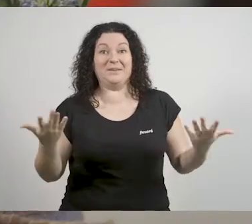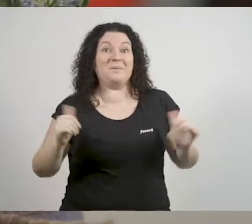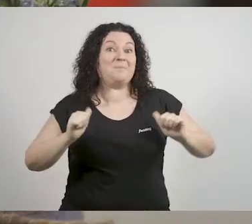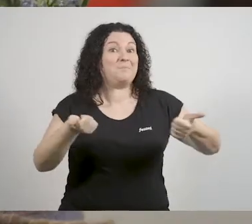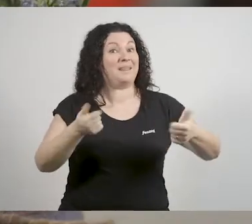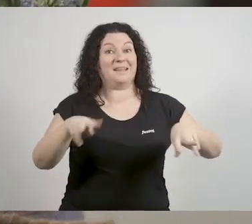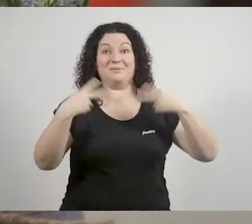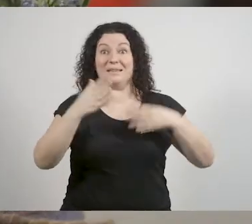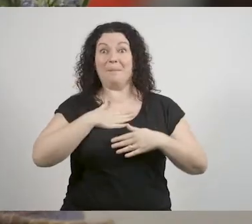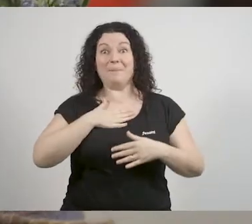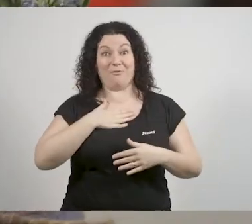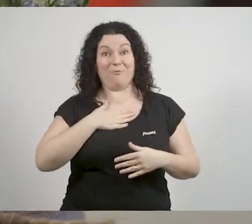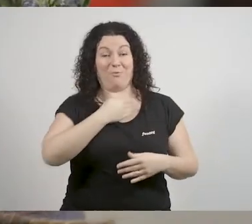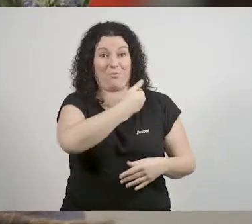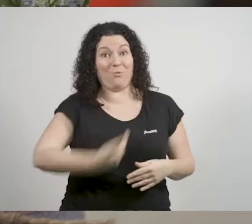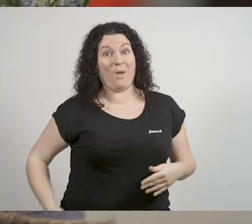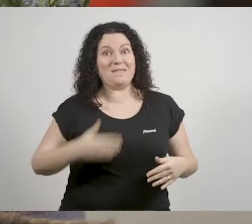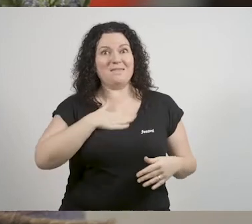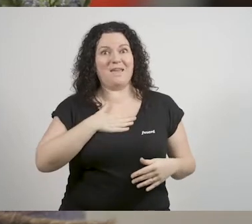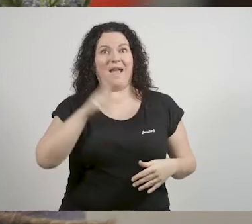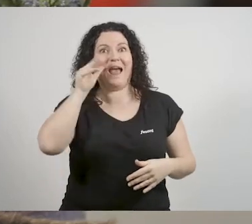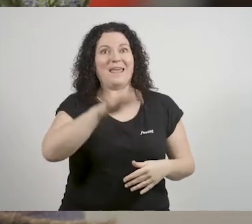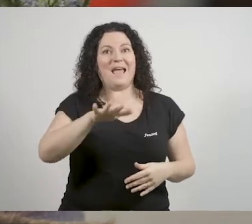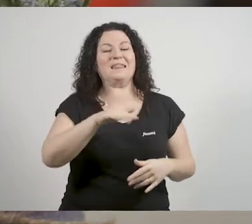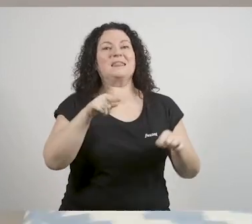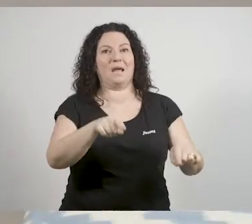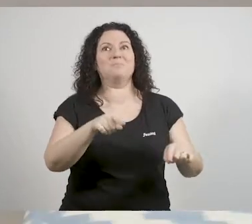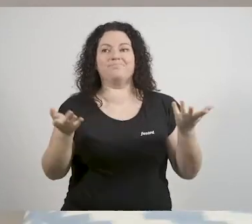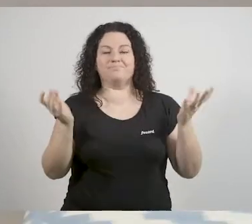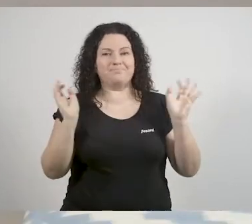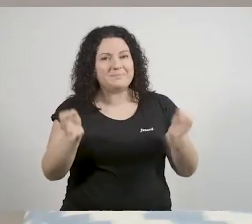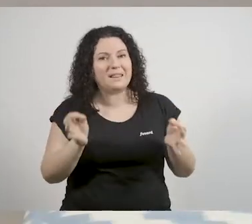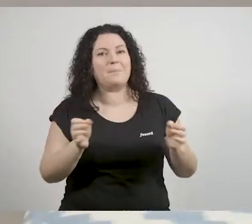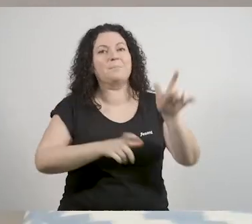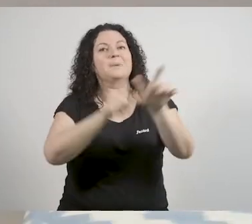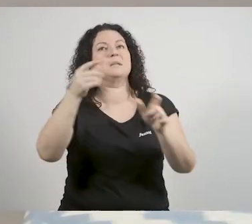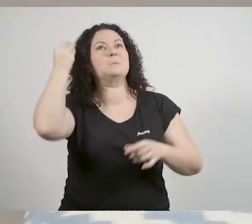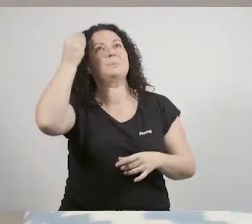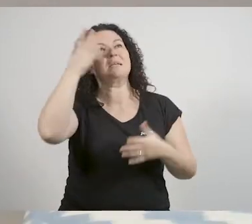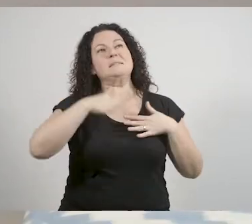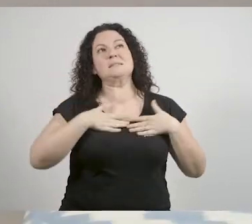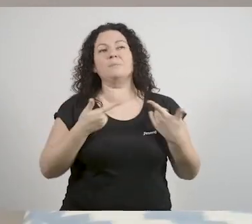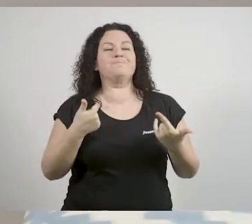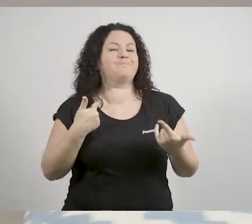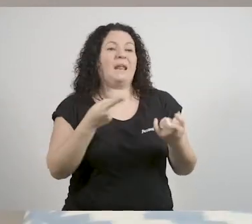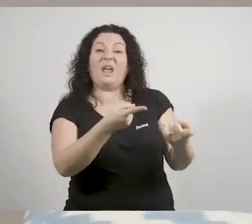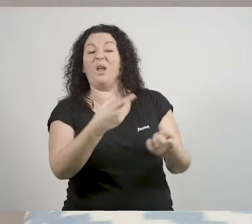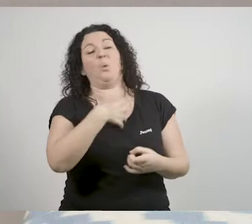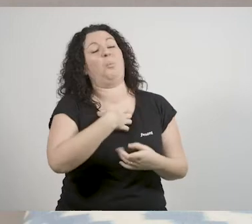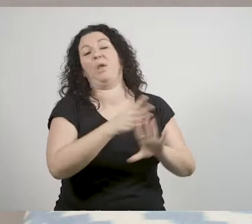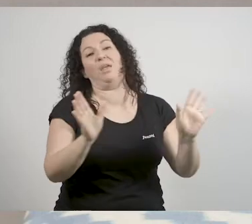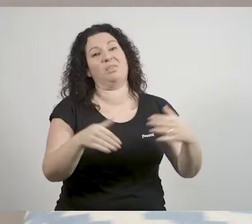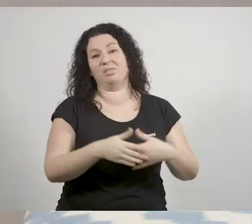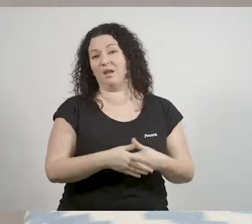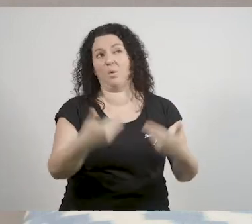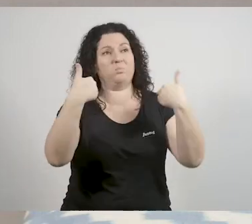Cuando empecé mi propio negocio en Alicante, pues sí que es verdad que la gente pensaba pues que no lo podría superar, que